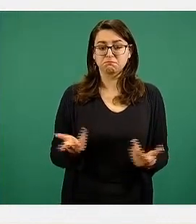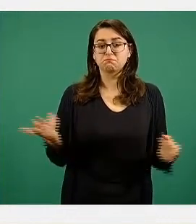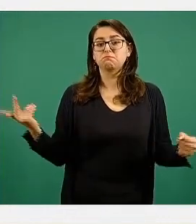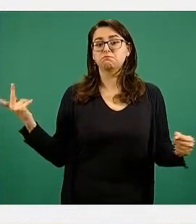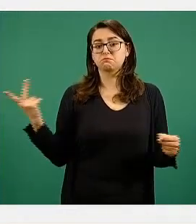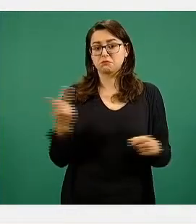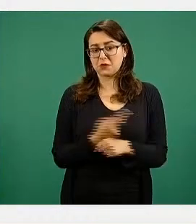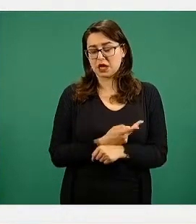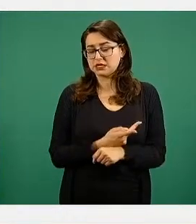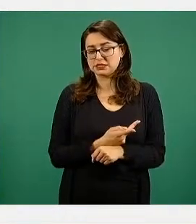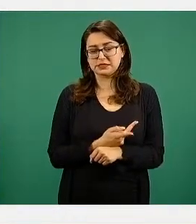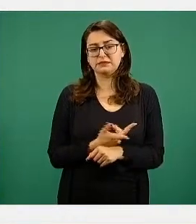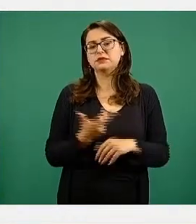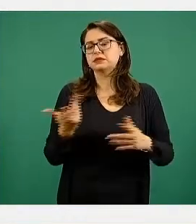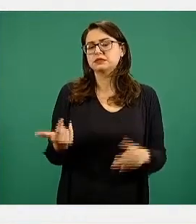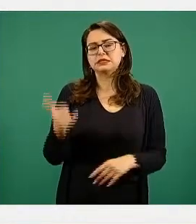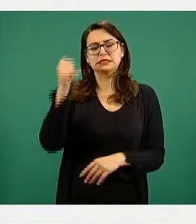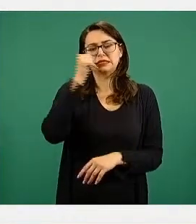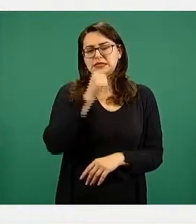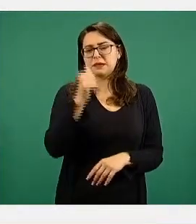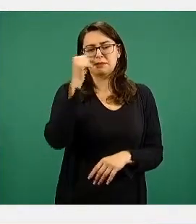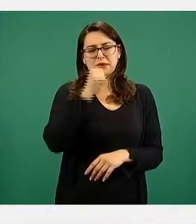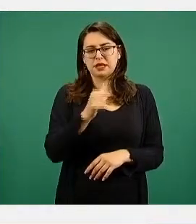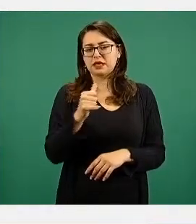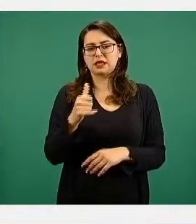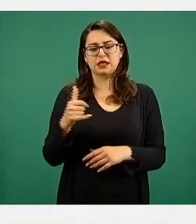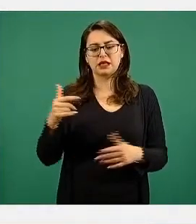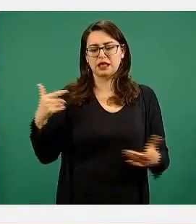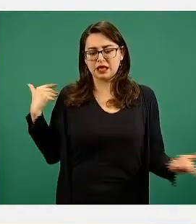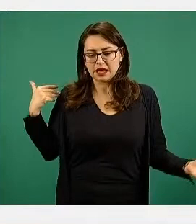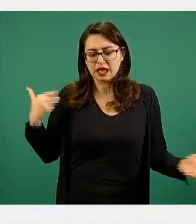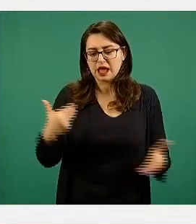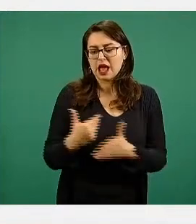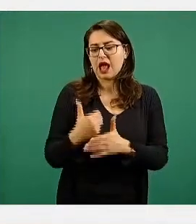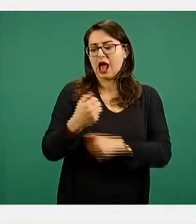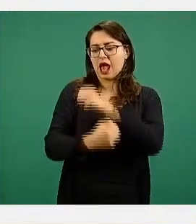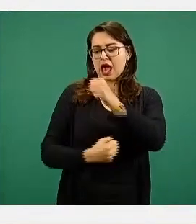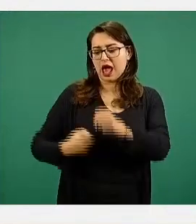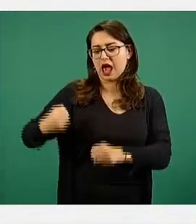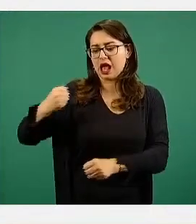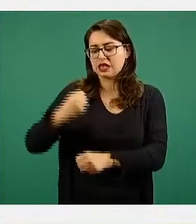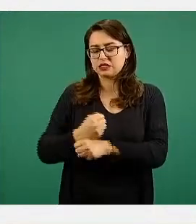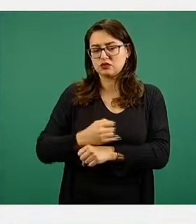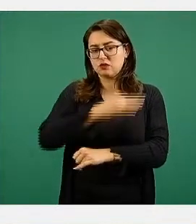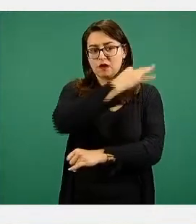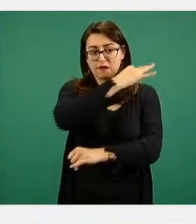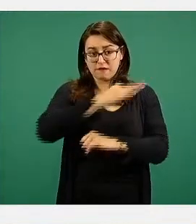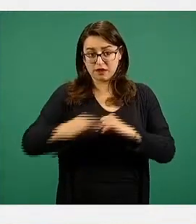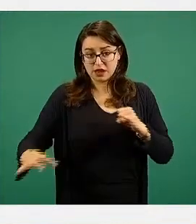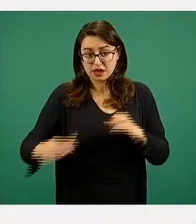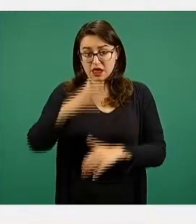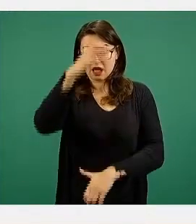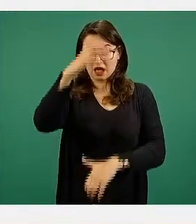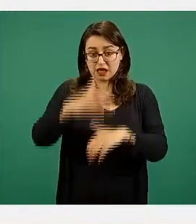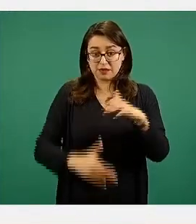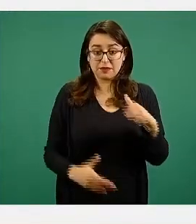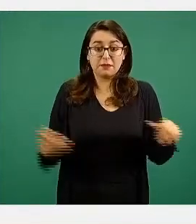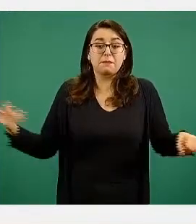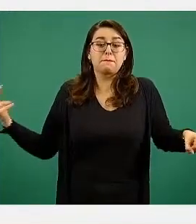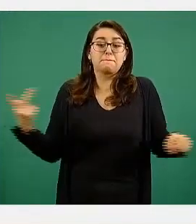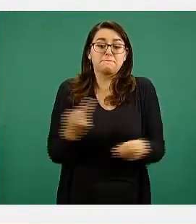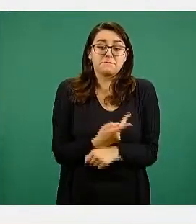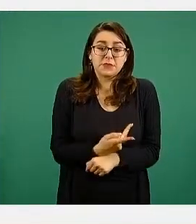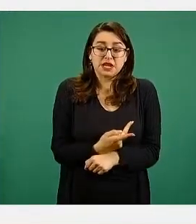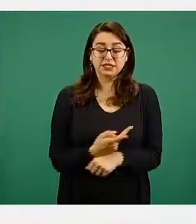clásicamente sucede siempre al final del año. La gente deja de acudir a